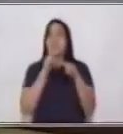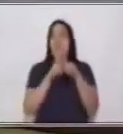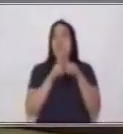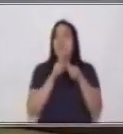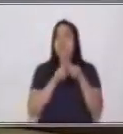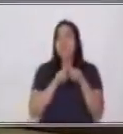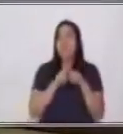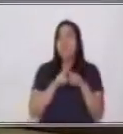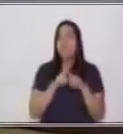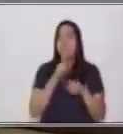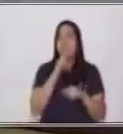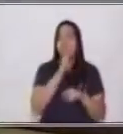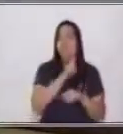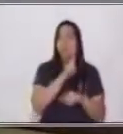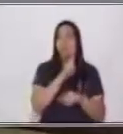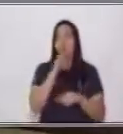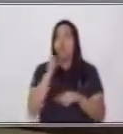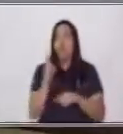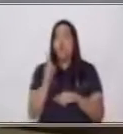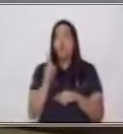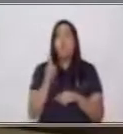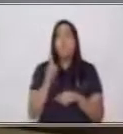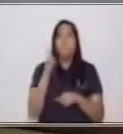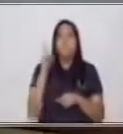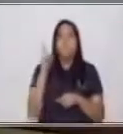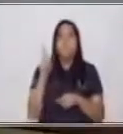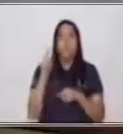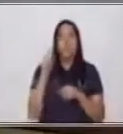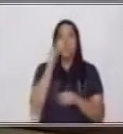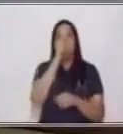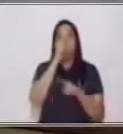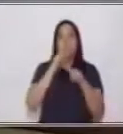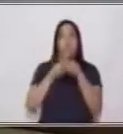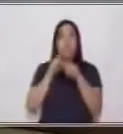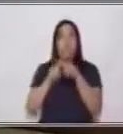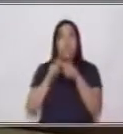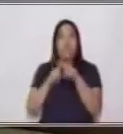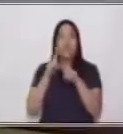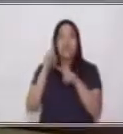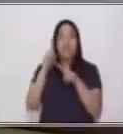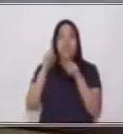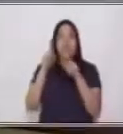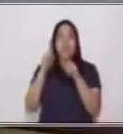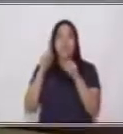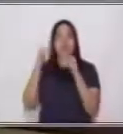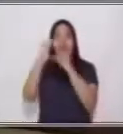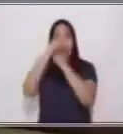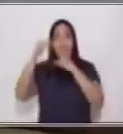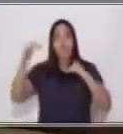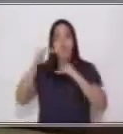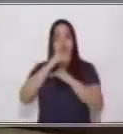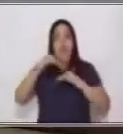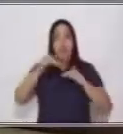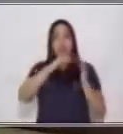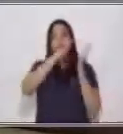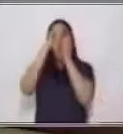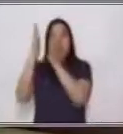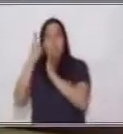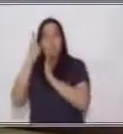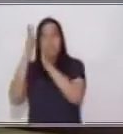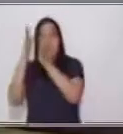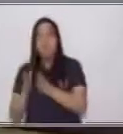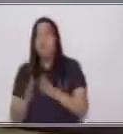y la vamos a multiplicar por la columna de resultados. Por eso era el tema importante también